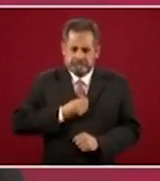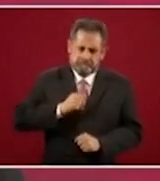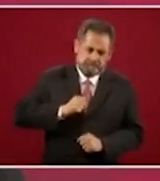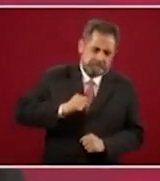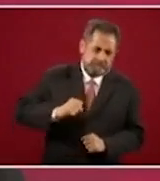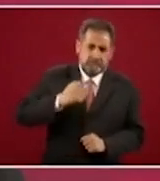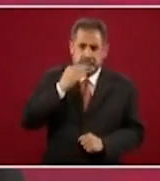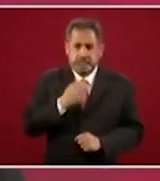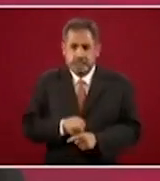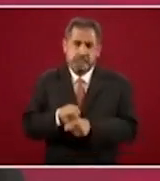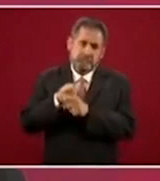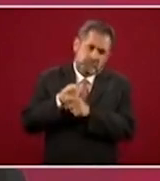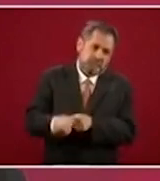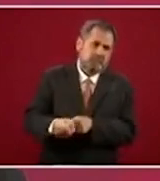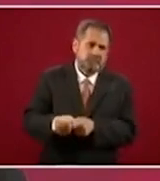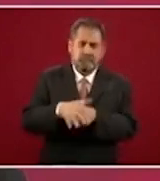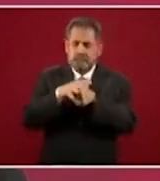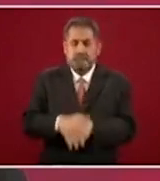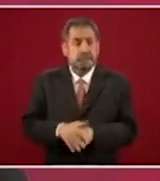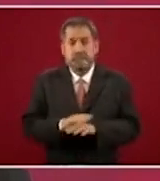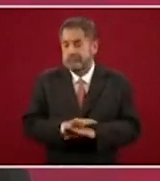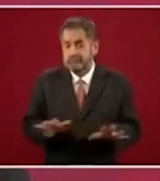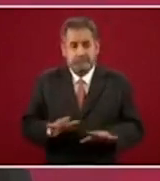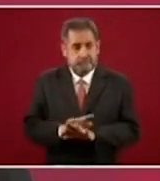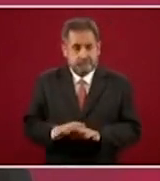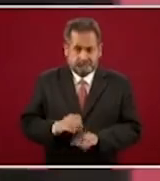no utilizando la fuerza